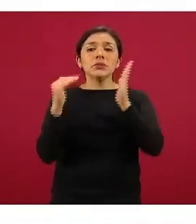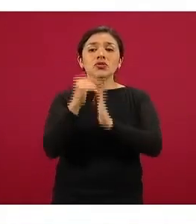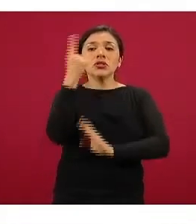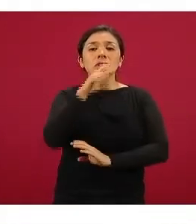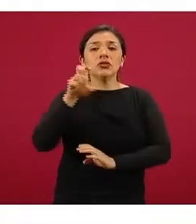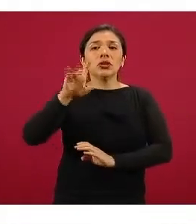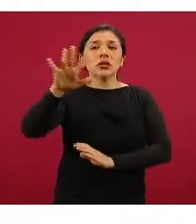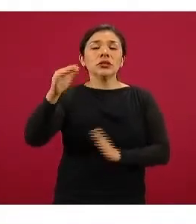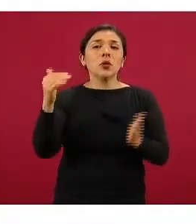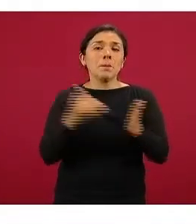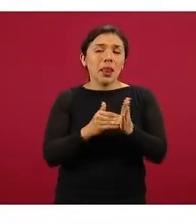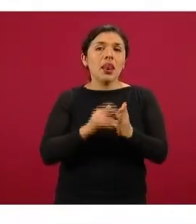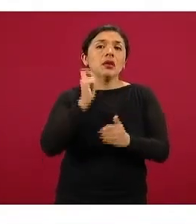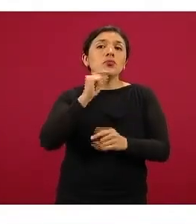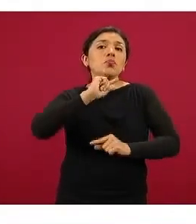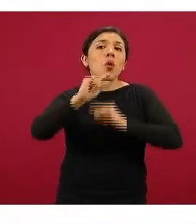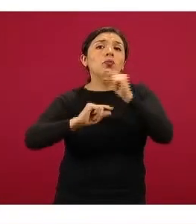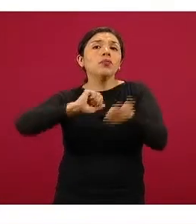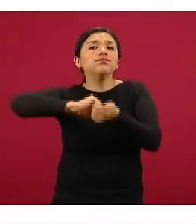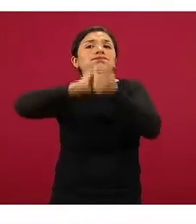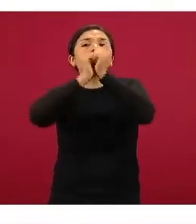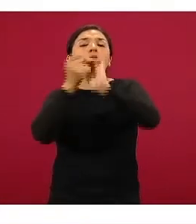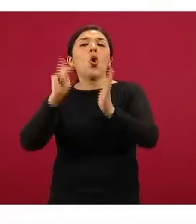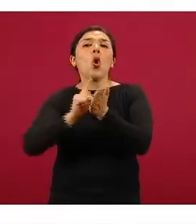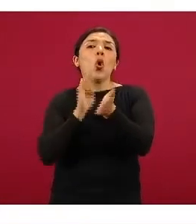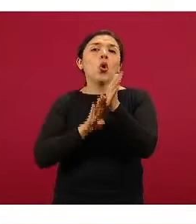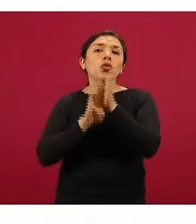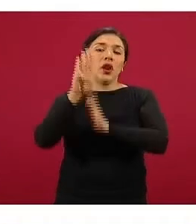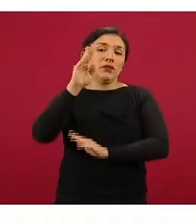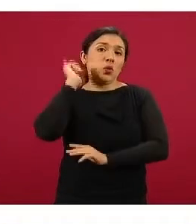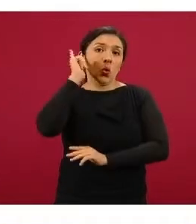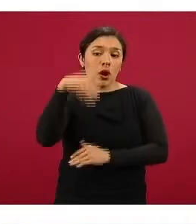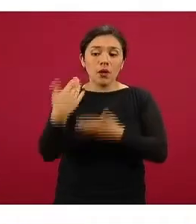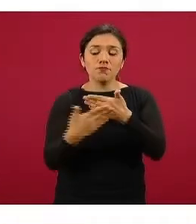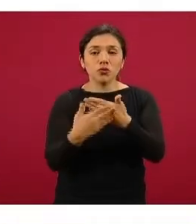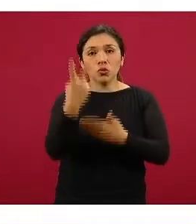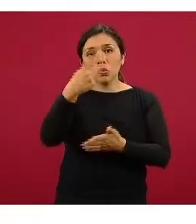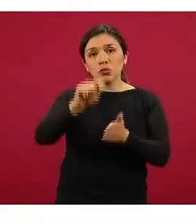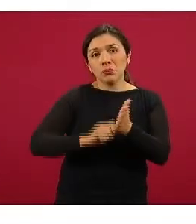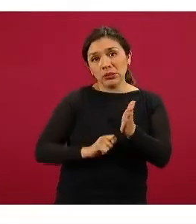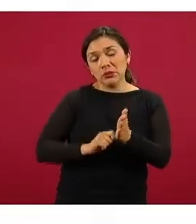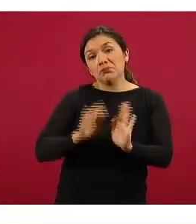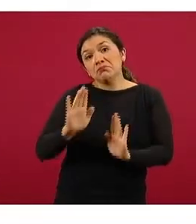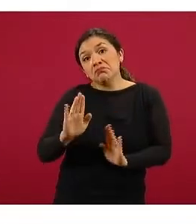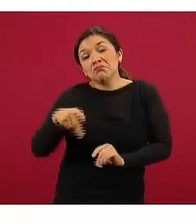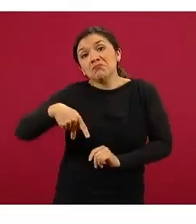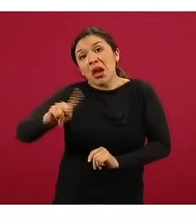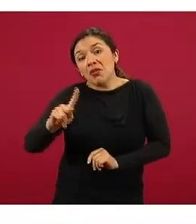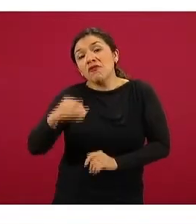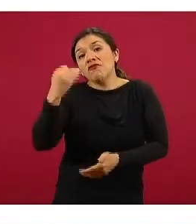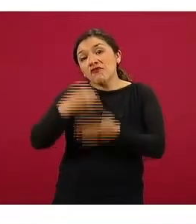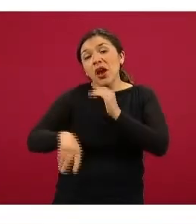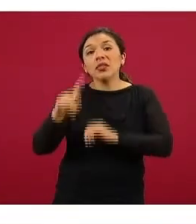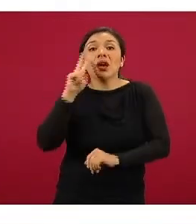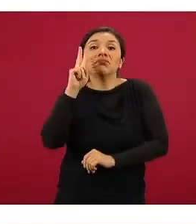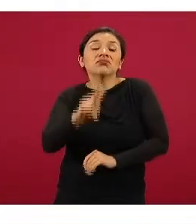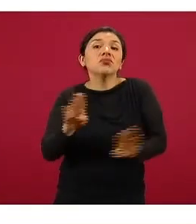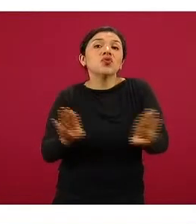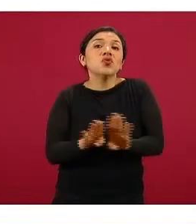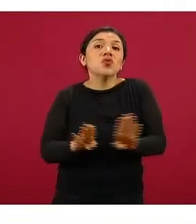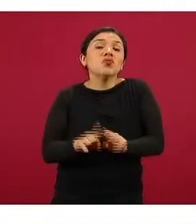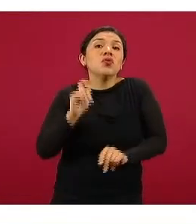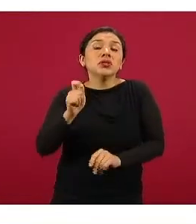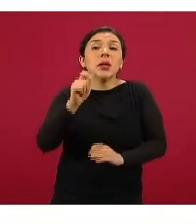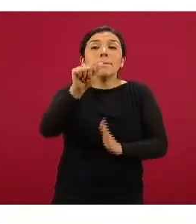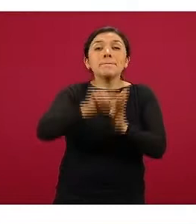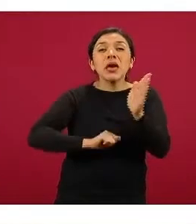3.135.000 por la recuperación que se tiene en los próximos 2 meses, pero tomando en consideración